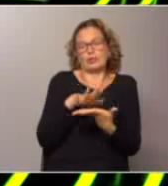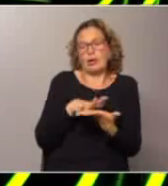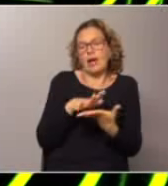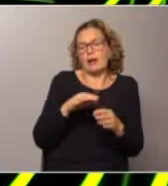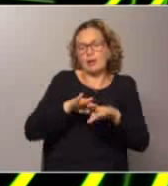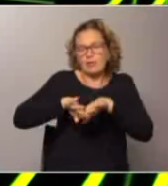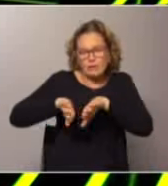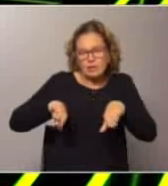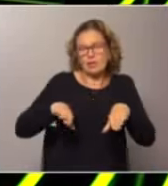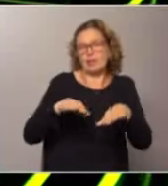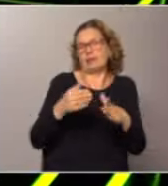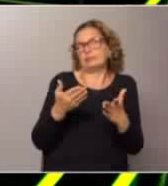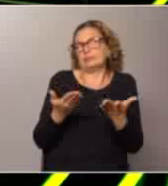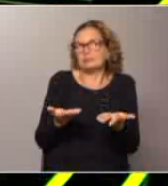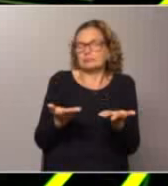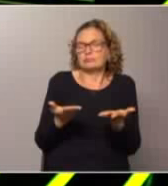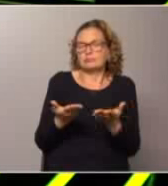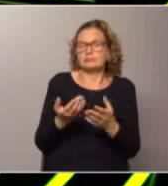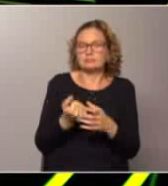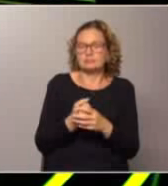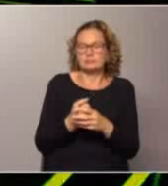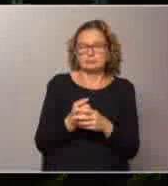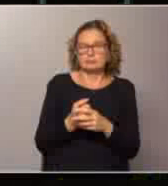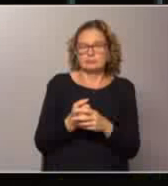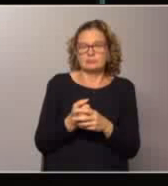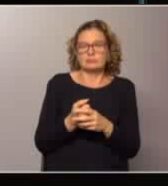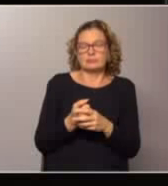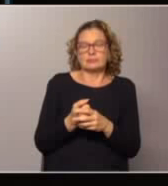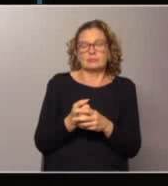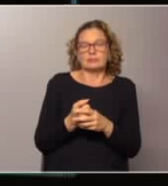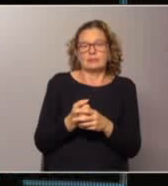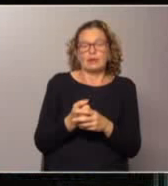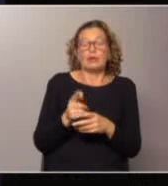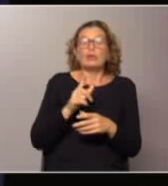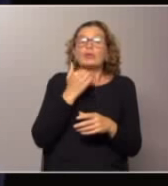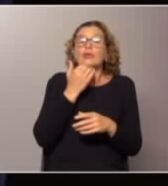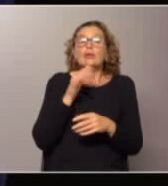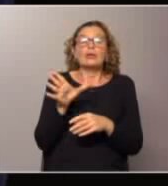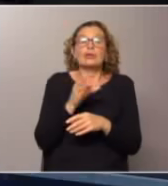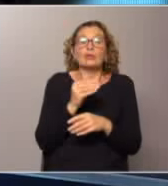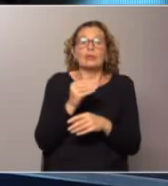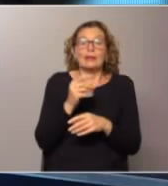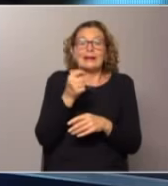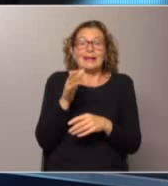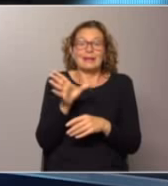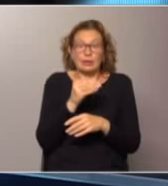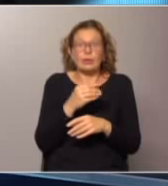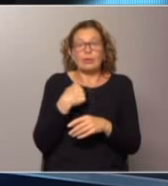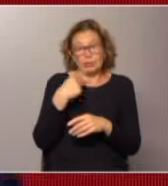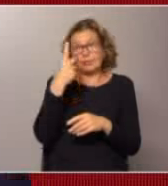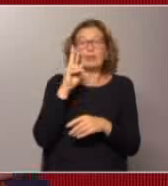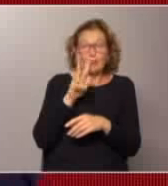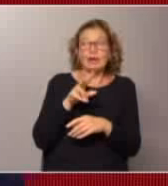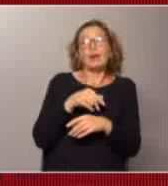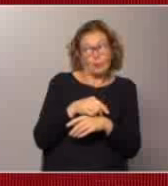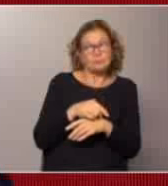etc debería sentir si no sé si todos casi todos no tengo porque